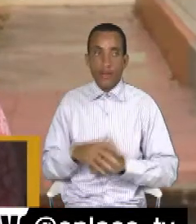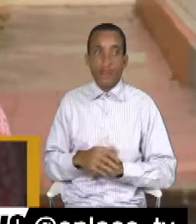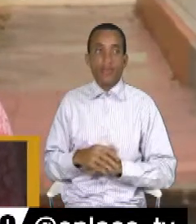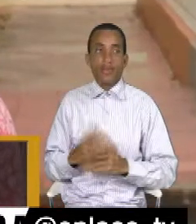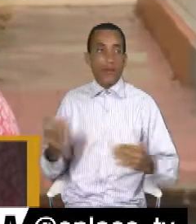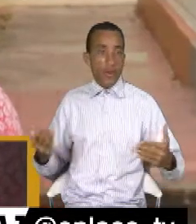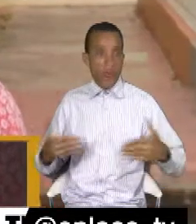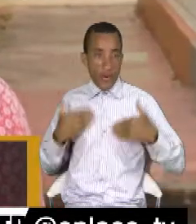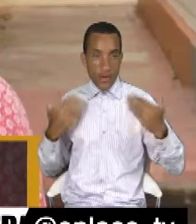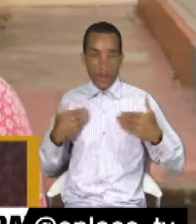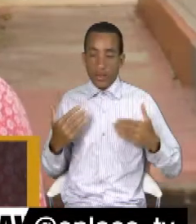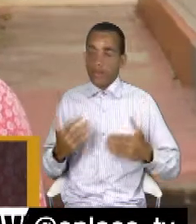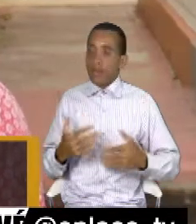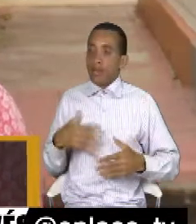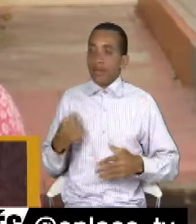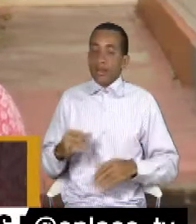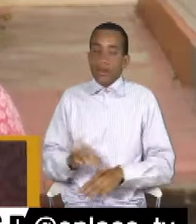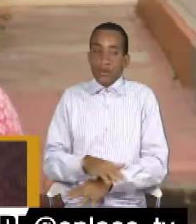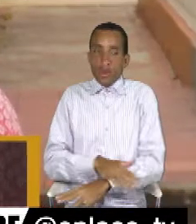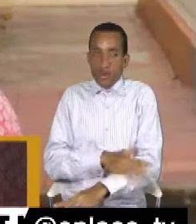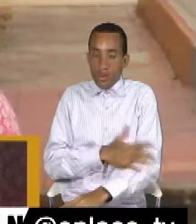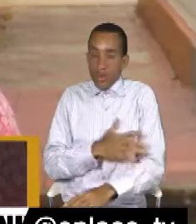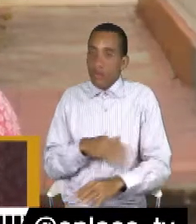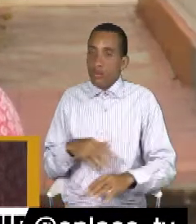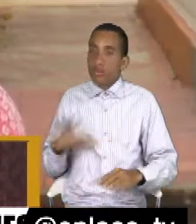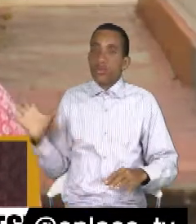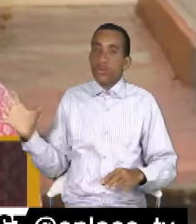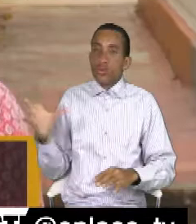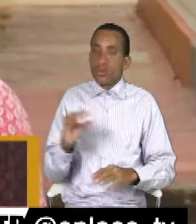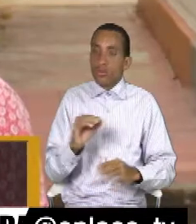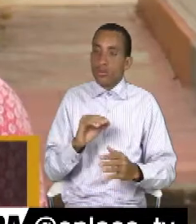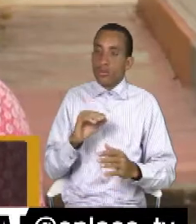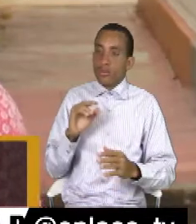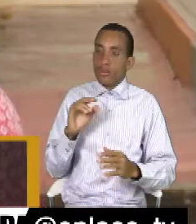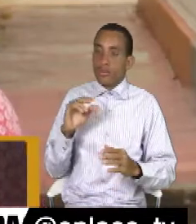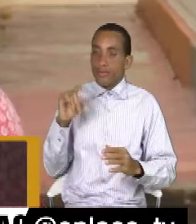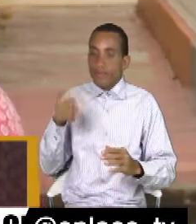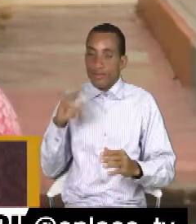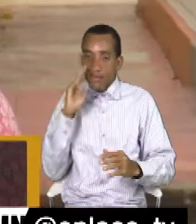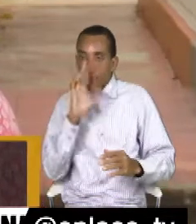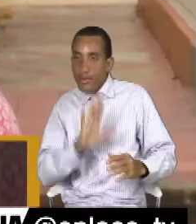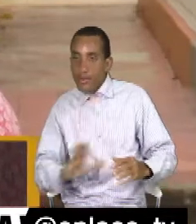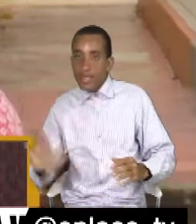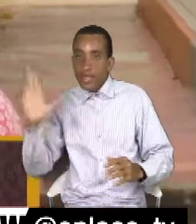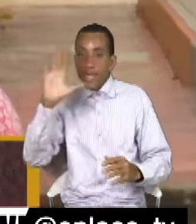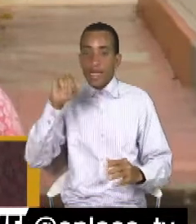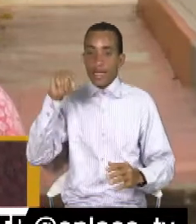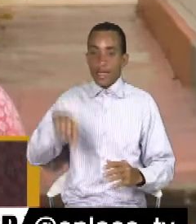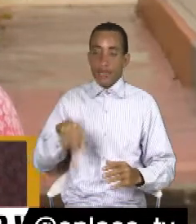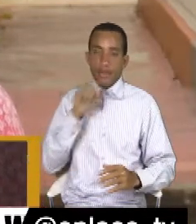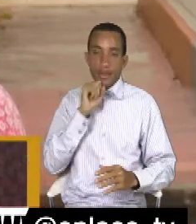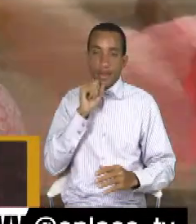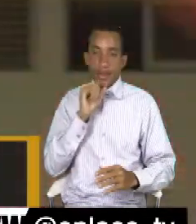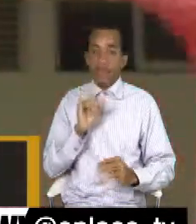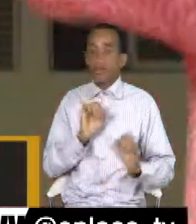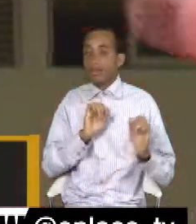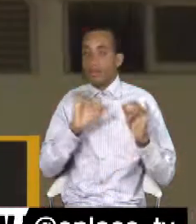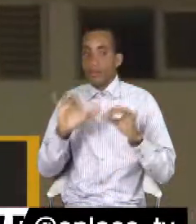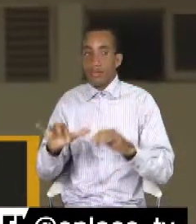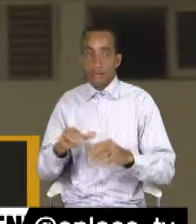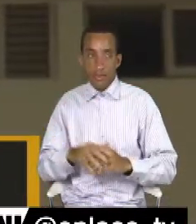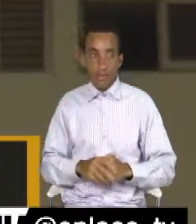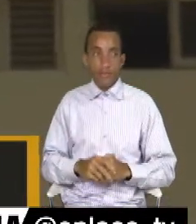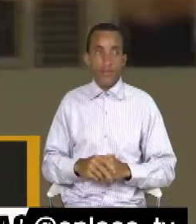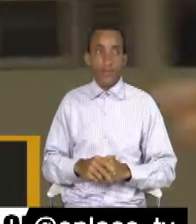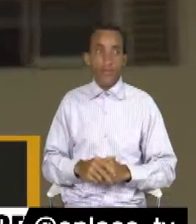muy emocionado. Ya es el segundo encuentro que se hace a nivel nacional acá en Barranca Bermeja y aprovechar al máximo estas oportunidades que nos están dando. La mujer